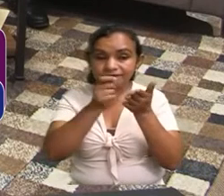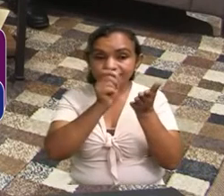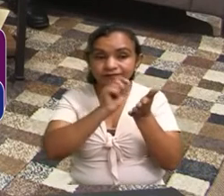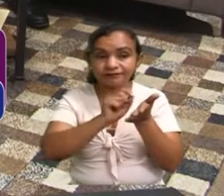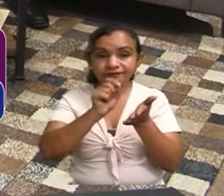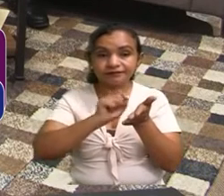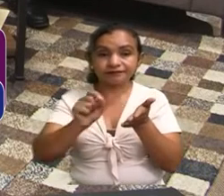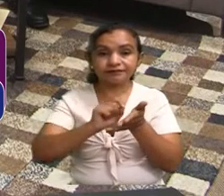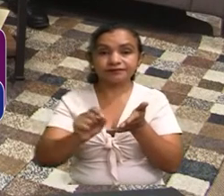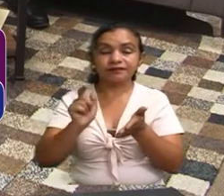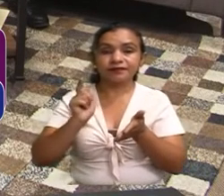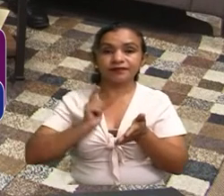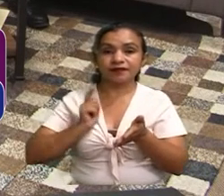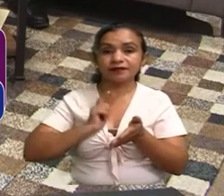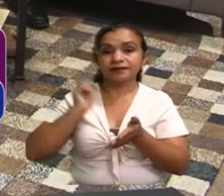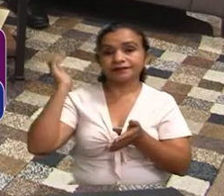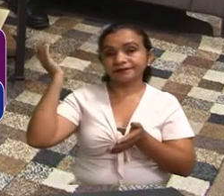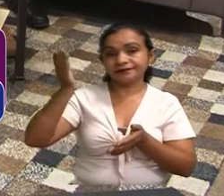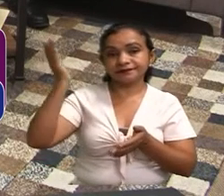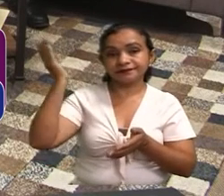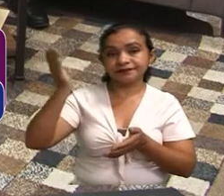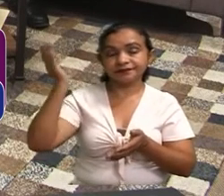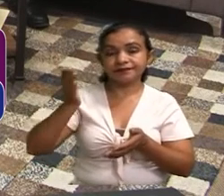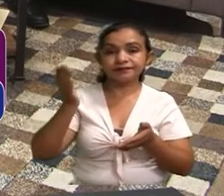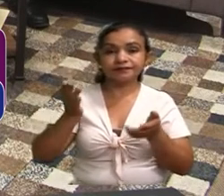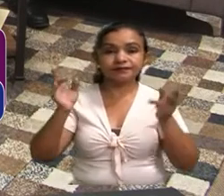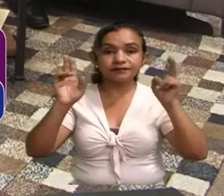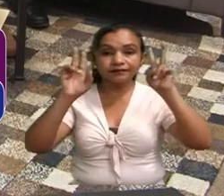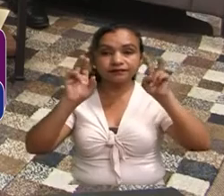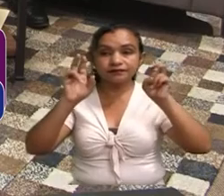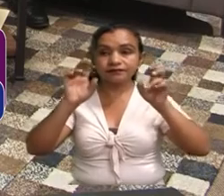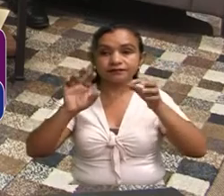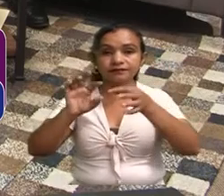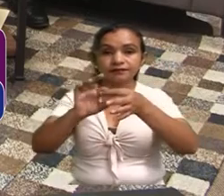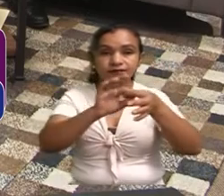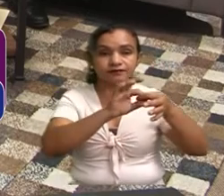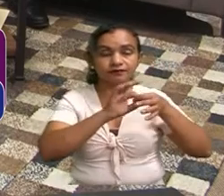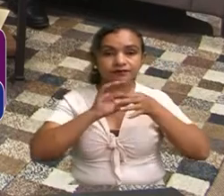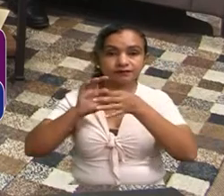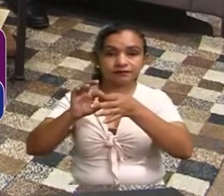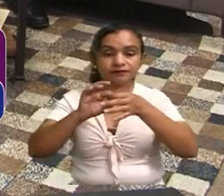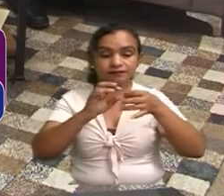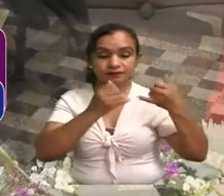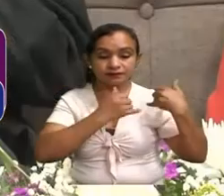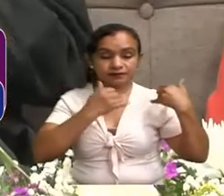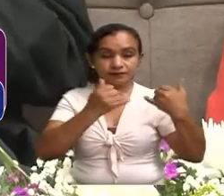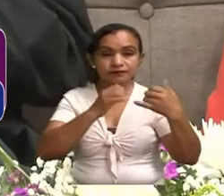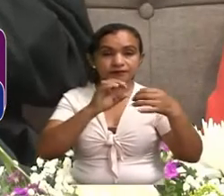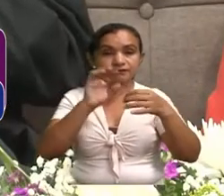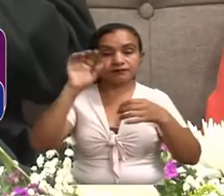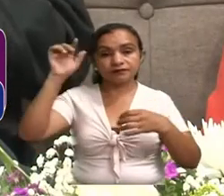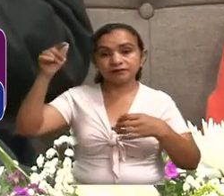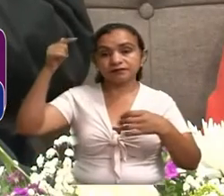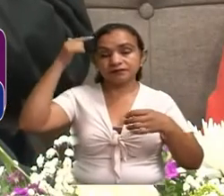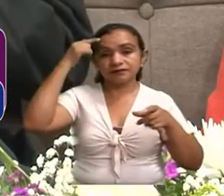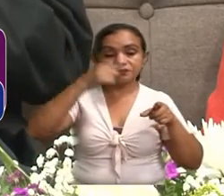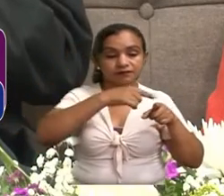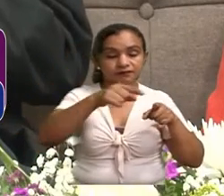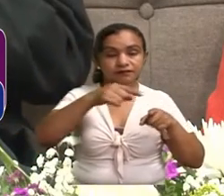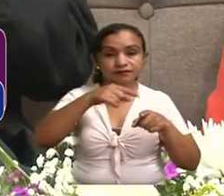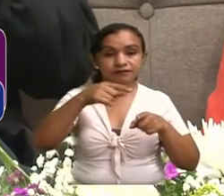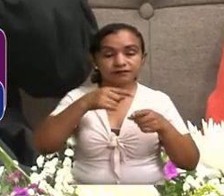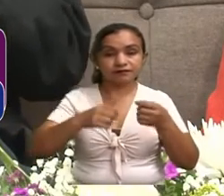tener una exposición sobre el modelo de alianza, el rol de las instituciones del sector de los gobiernos municipales en la